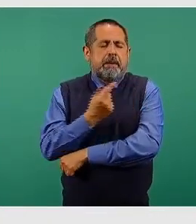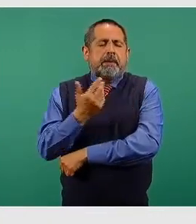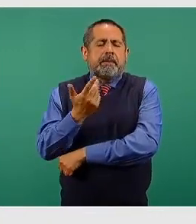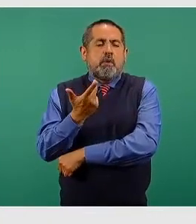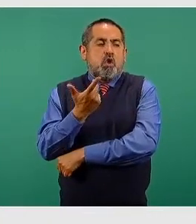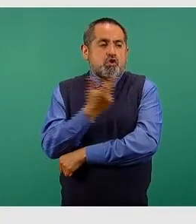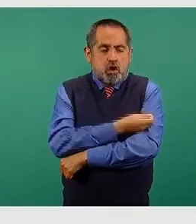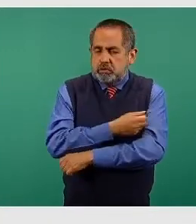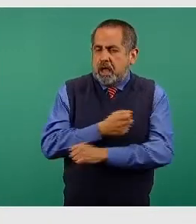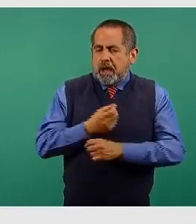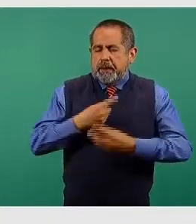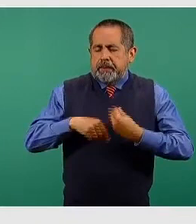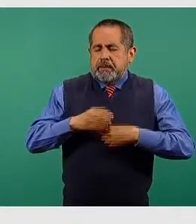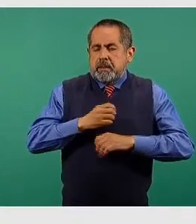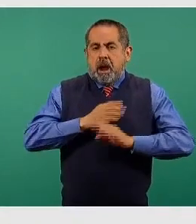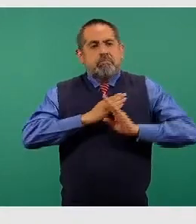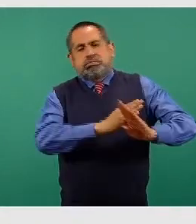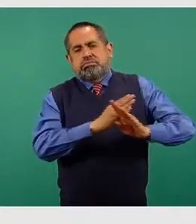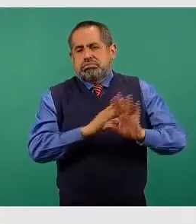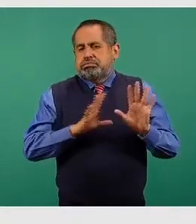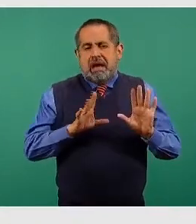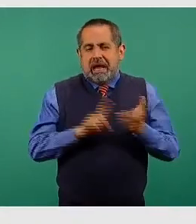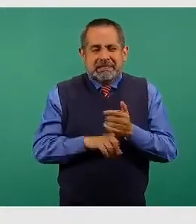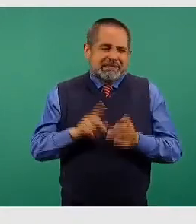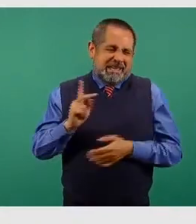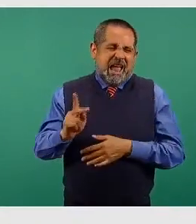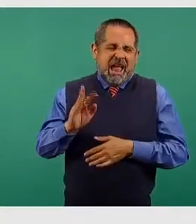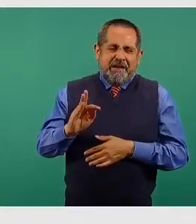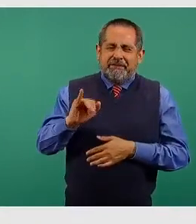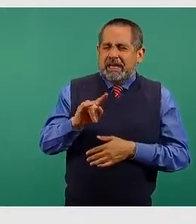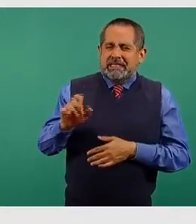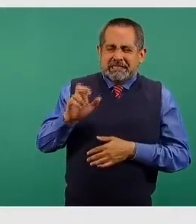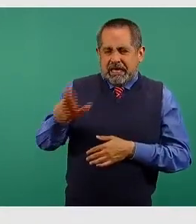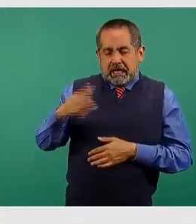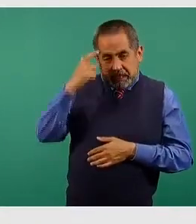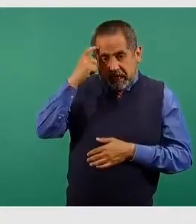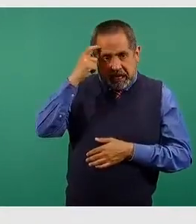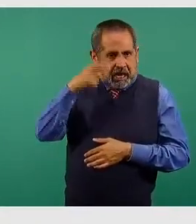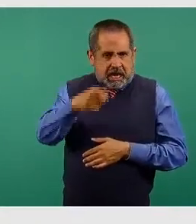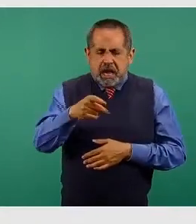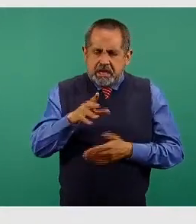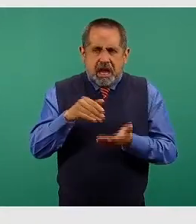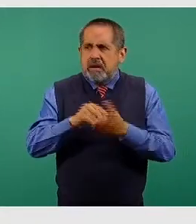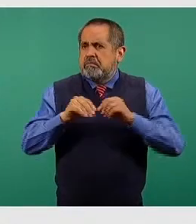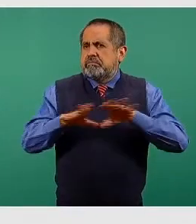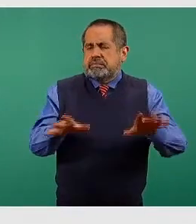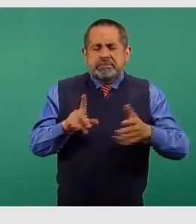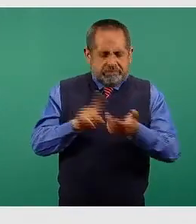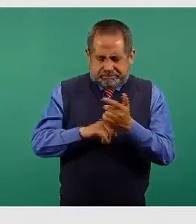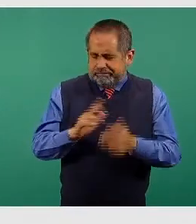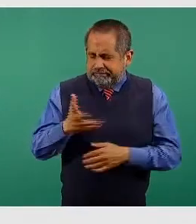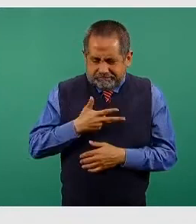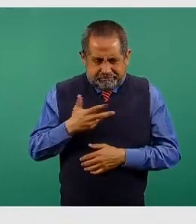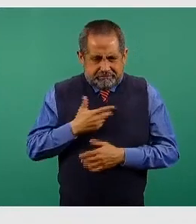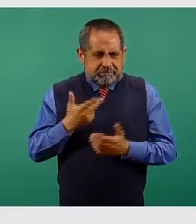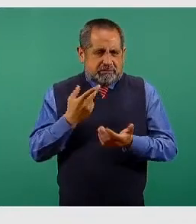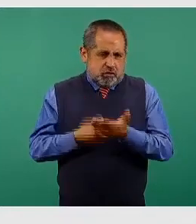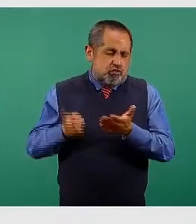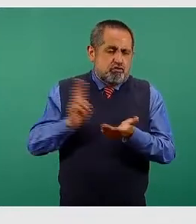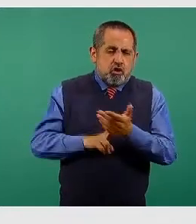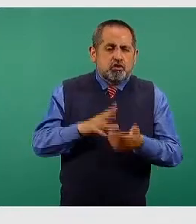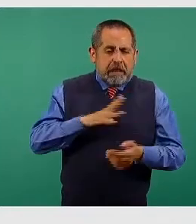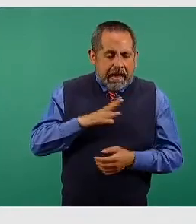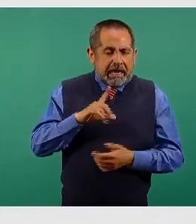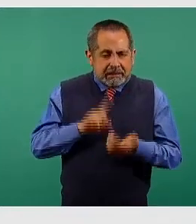para efectos de esta marca y este tipo, que es Pfizer-BioNTech, ha publicado en sus ensayos